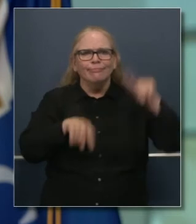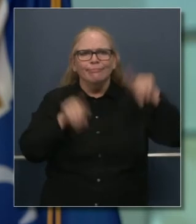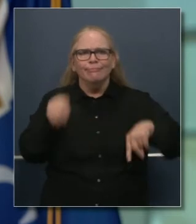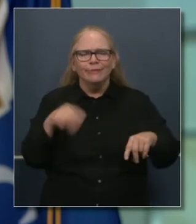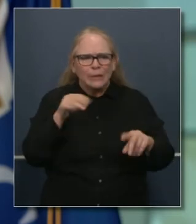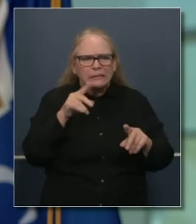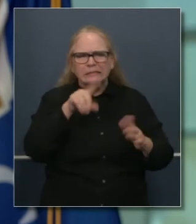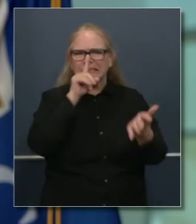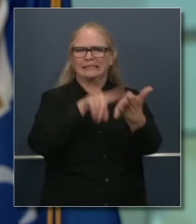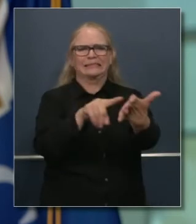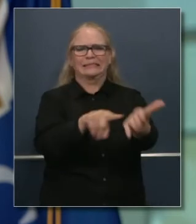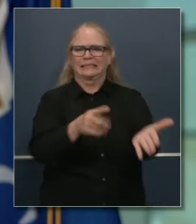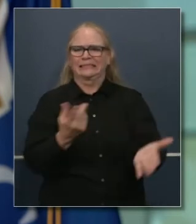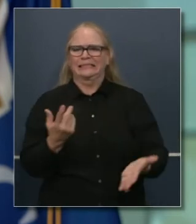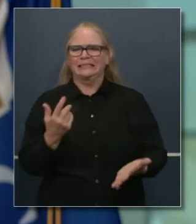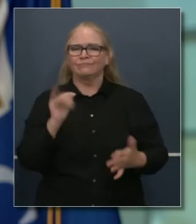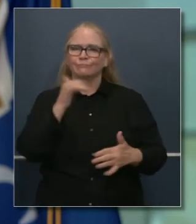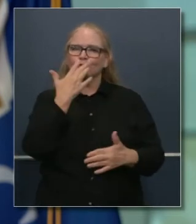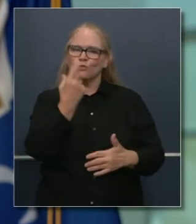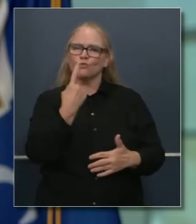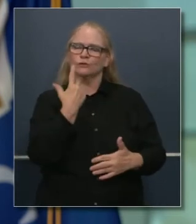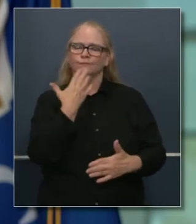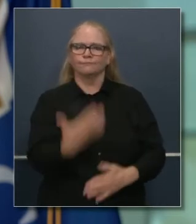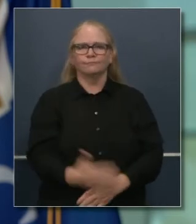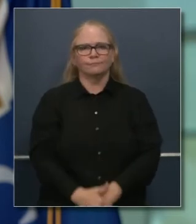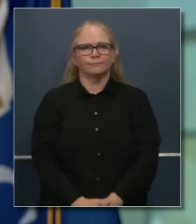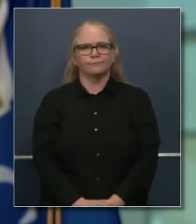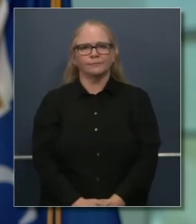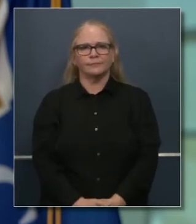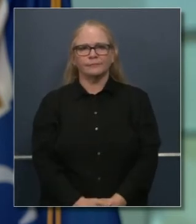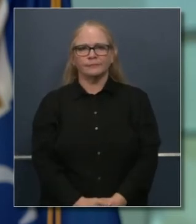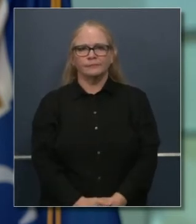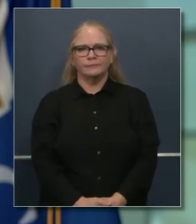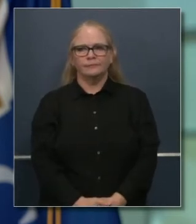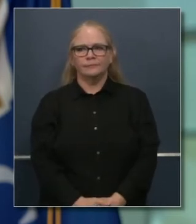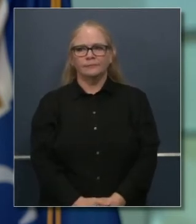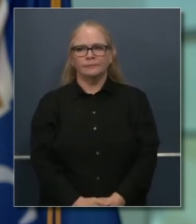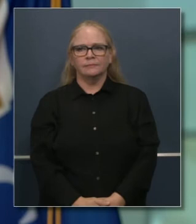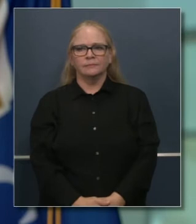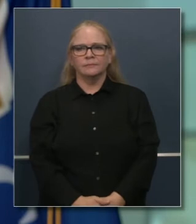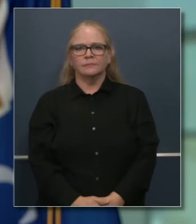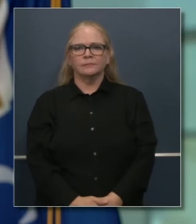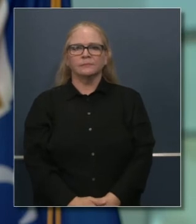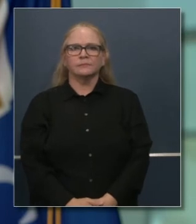crítica apropiada que algunos han expresado incluyéndome a mí mismo